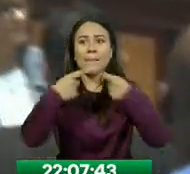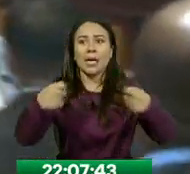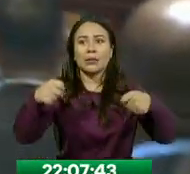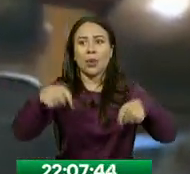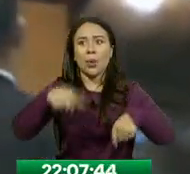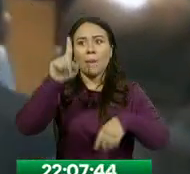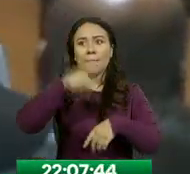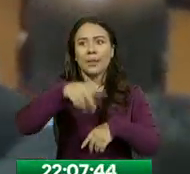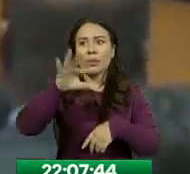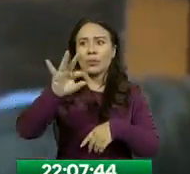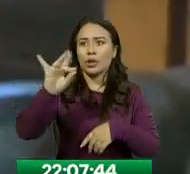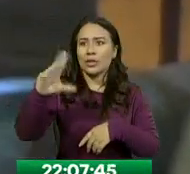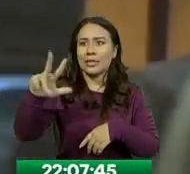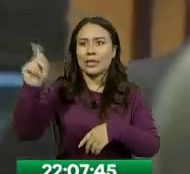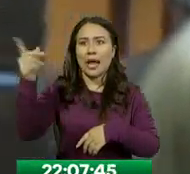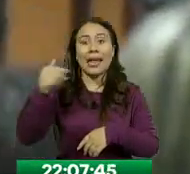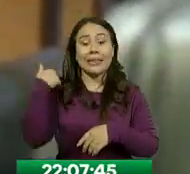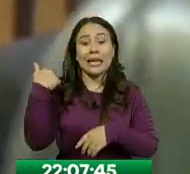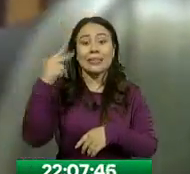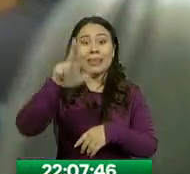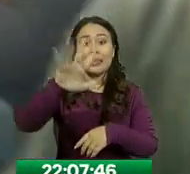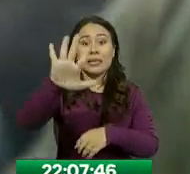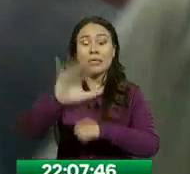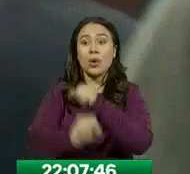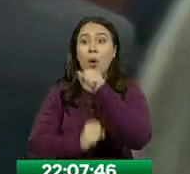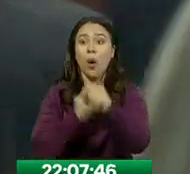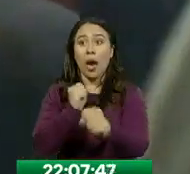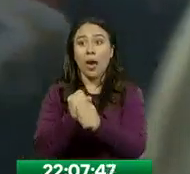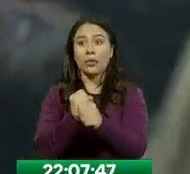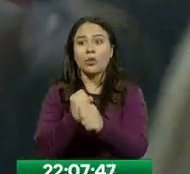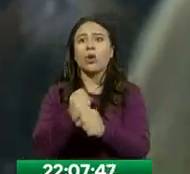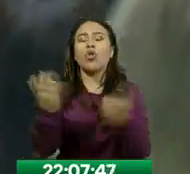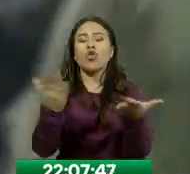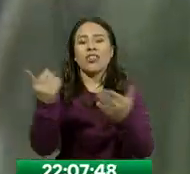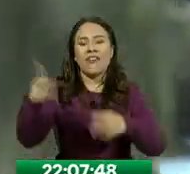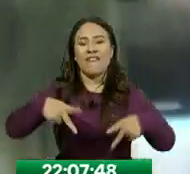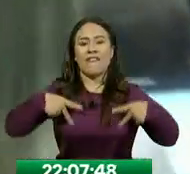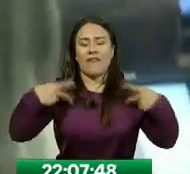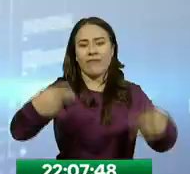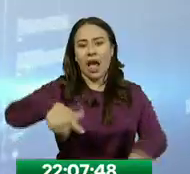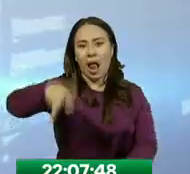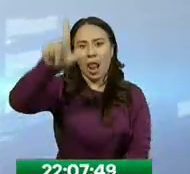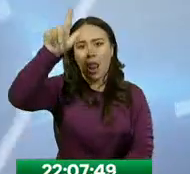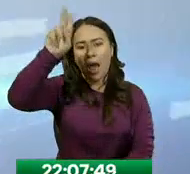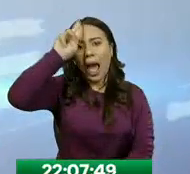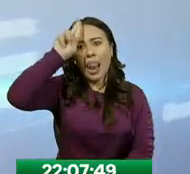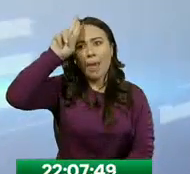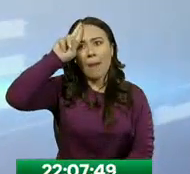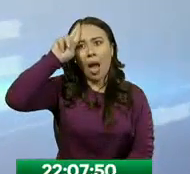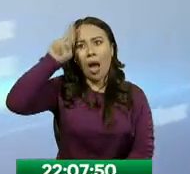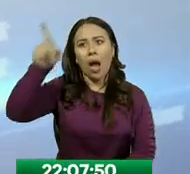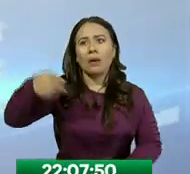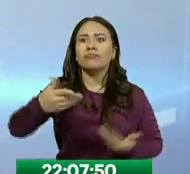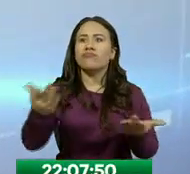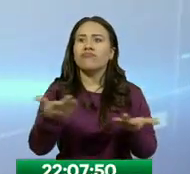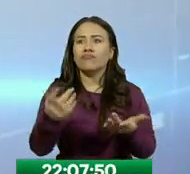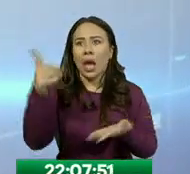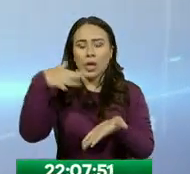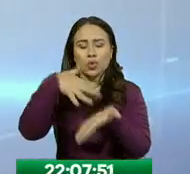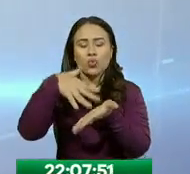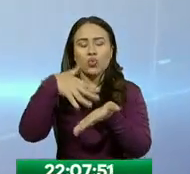1983. Tiene 35 años de edad, es de ascendencia alemana y libanesa. Estudió economía en la